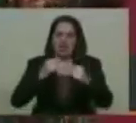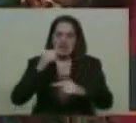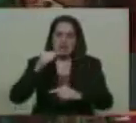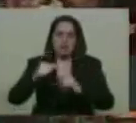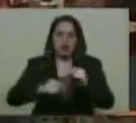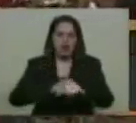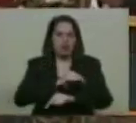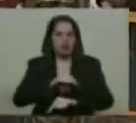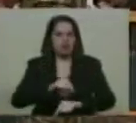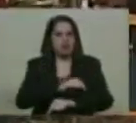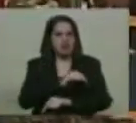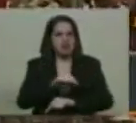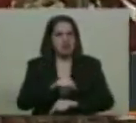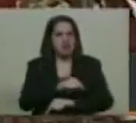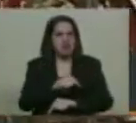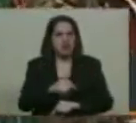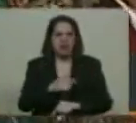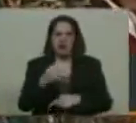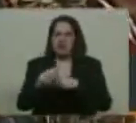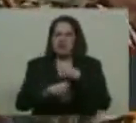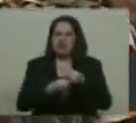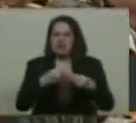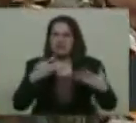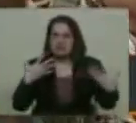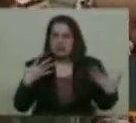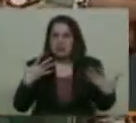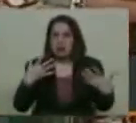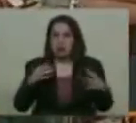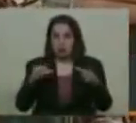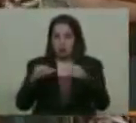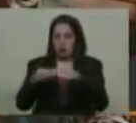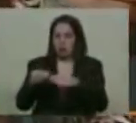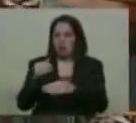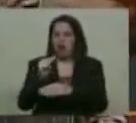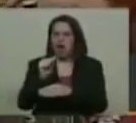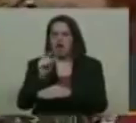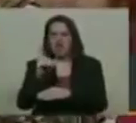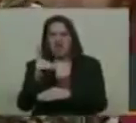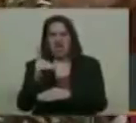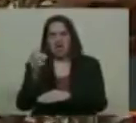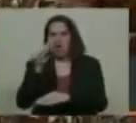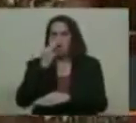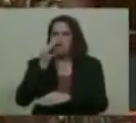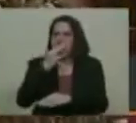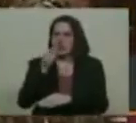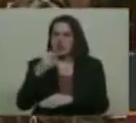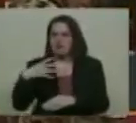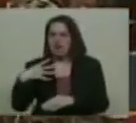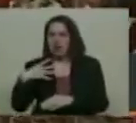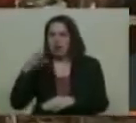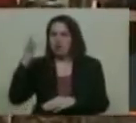tiempo, ¿con qué le pagaron los adecos y los copellanos a